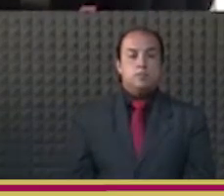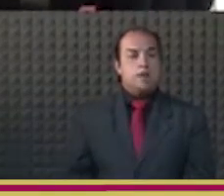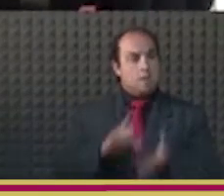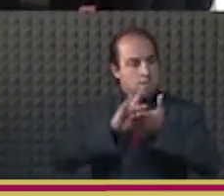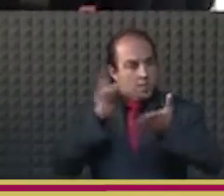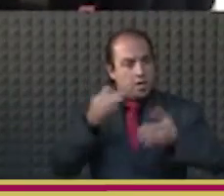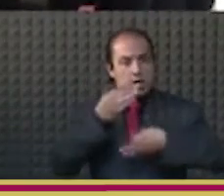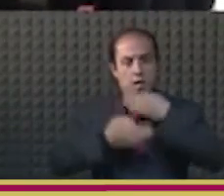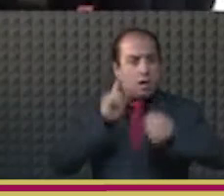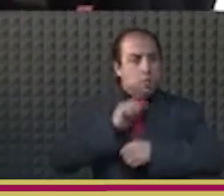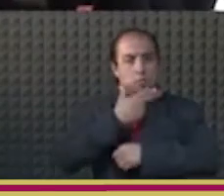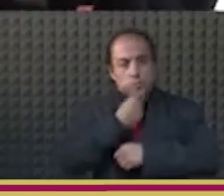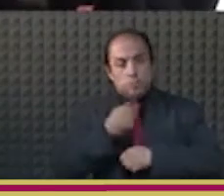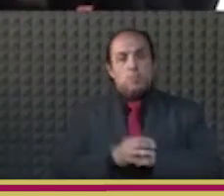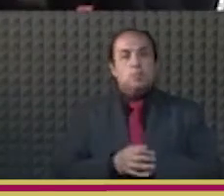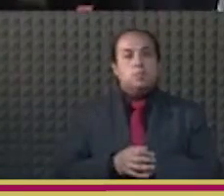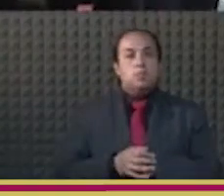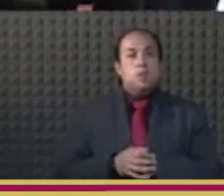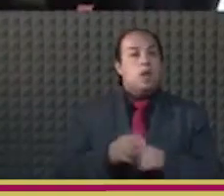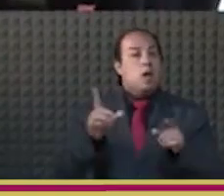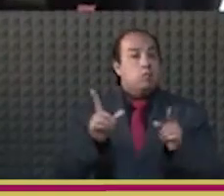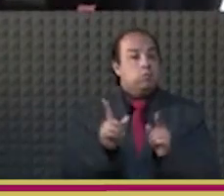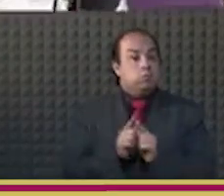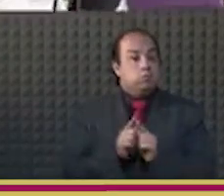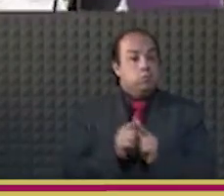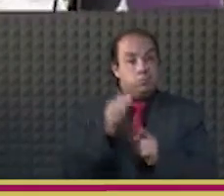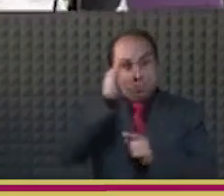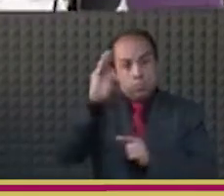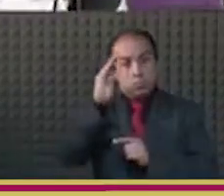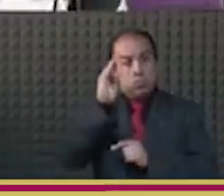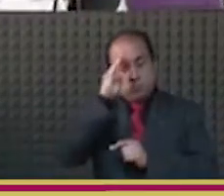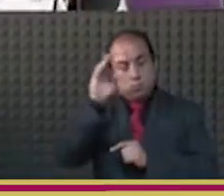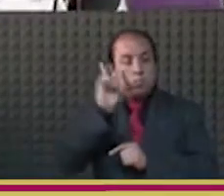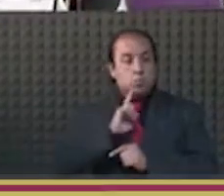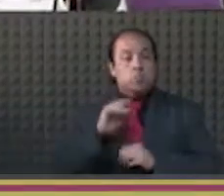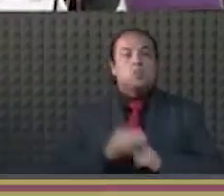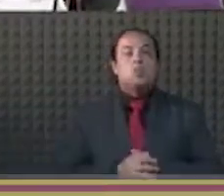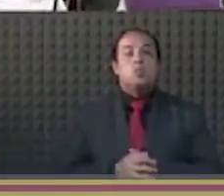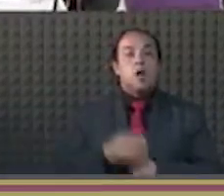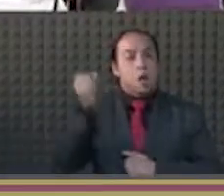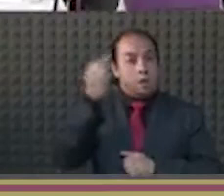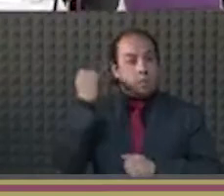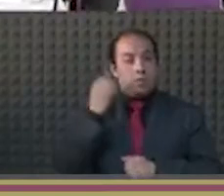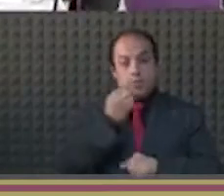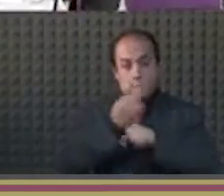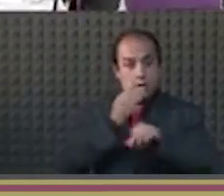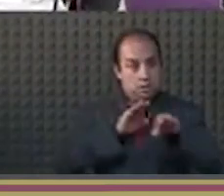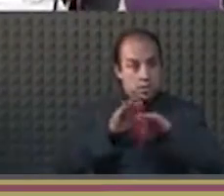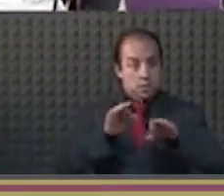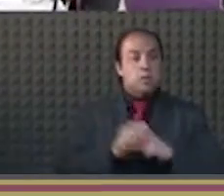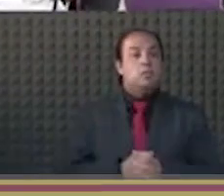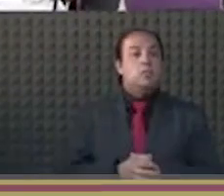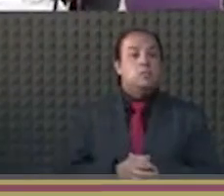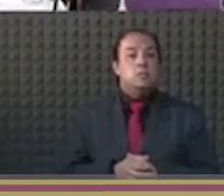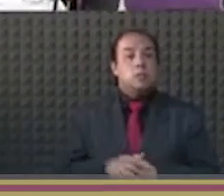Muchas gracias a todas y todos. Y así finalizamos, damas y caballeros, este acto. La Secretaría del Trabajo y